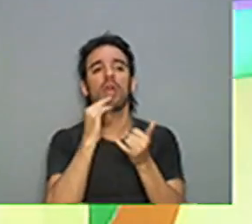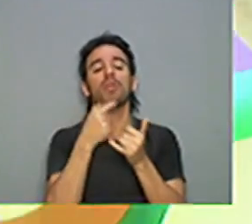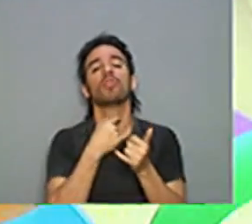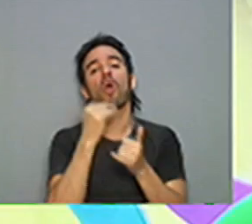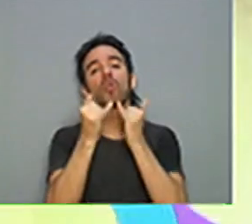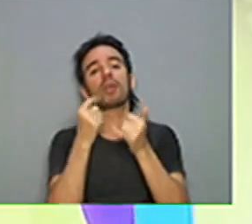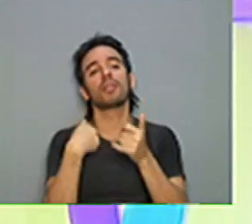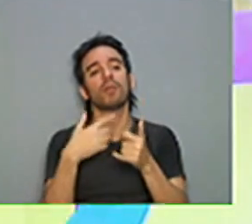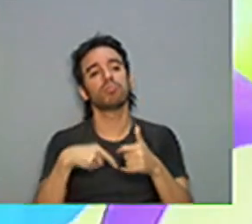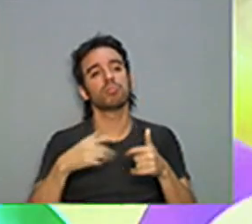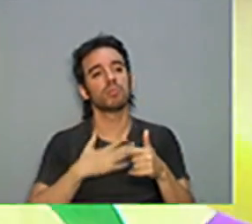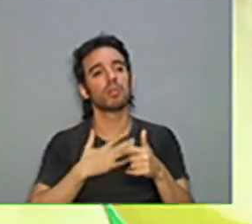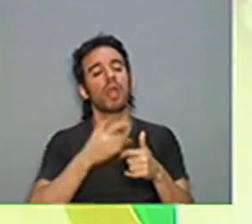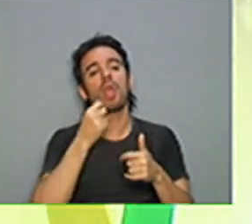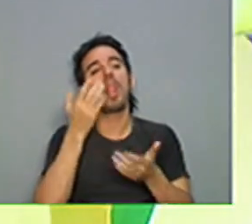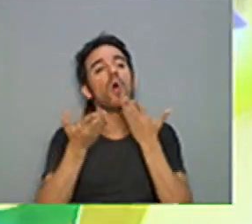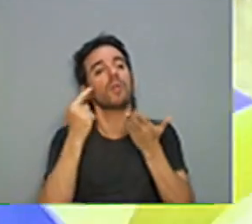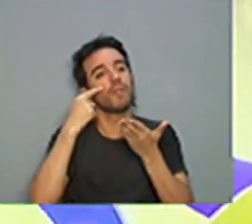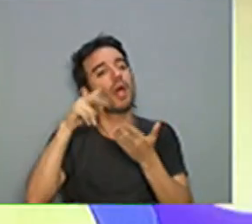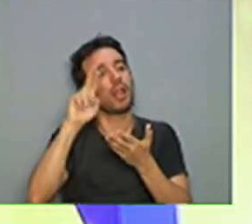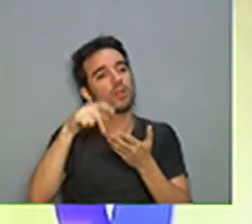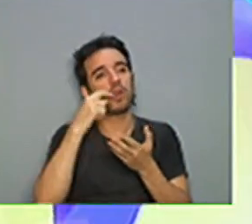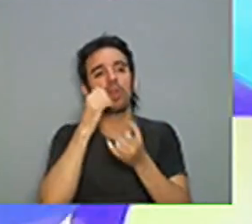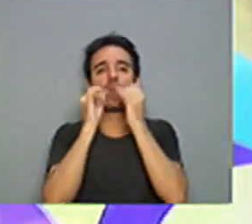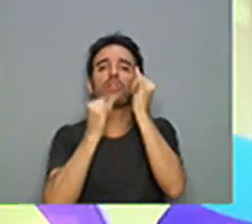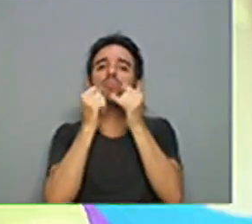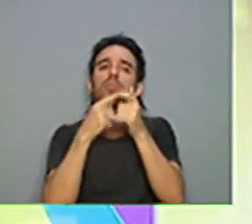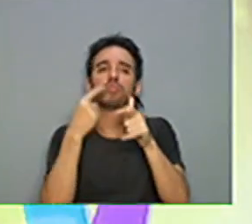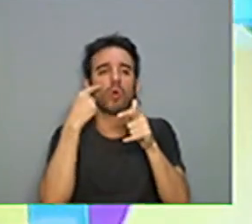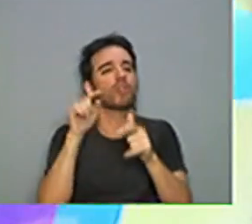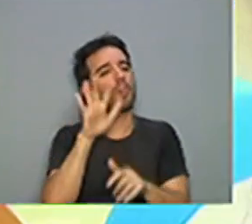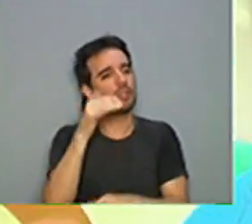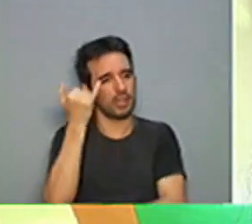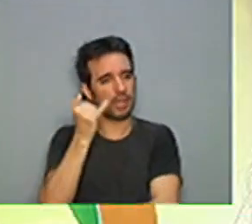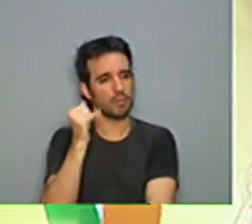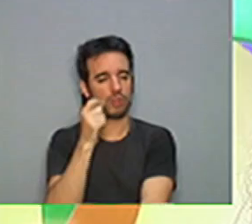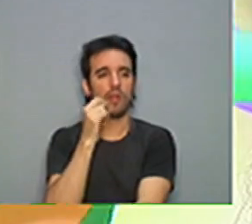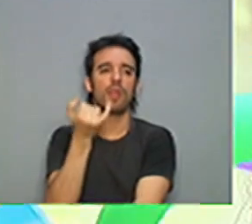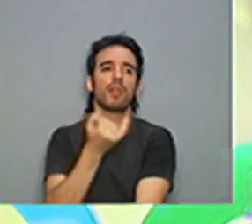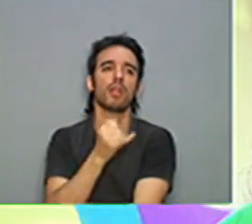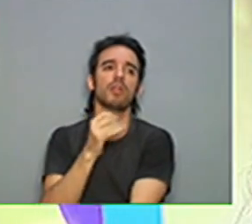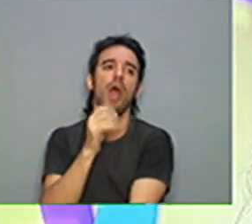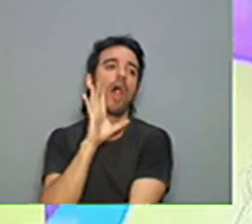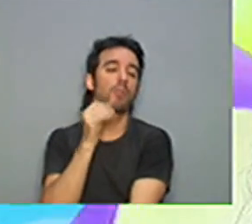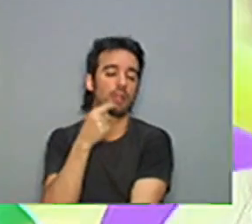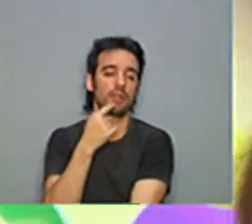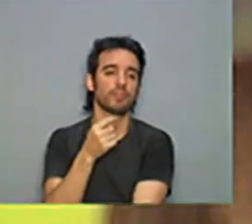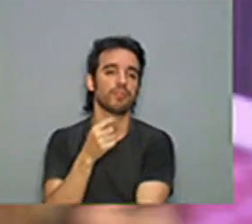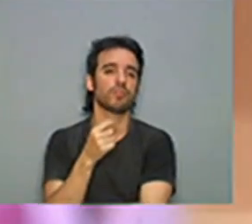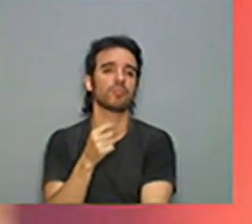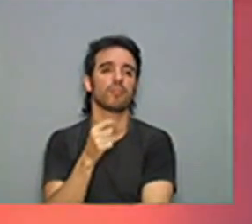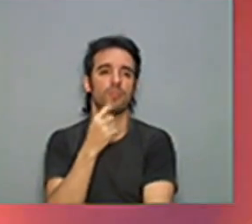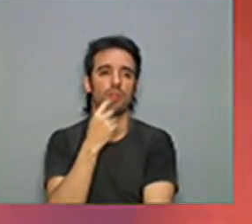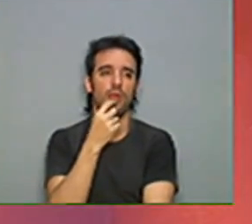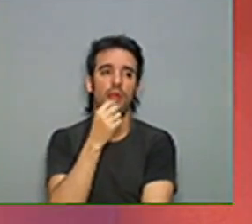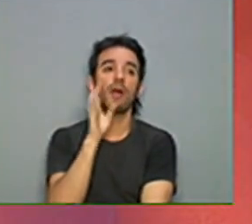viviendo, sí. Que la justicia le va a dar la razón y contando un poco de intimidades, de sospechas que teníamos. ¿El doctor tiene algo para decir? No. Que si la justicia le va a